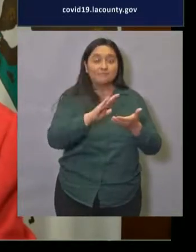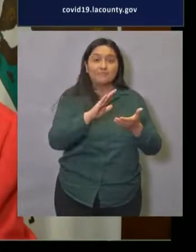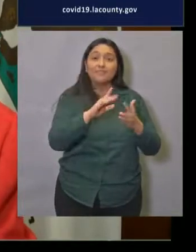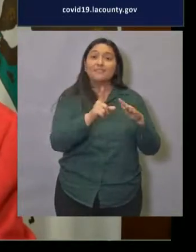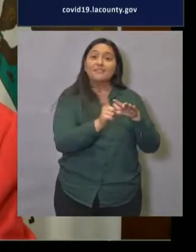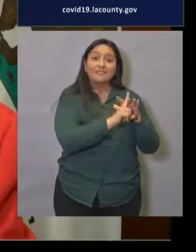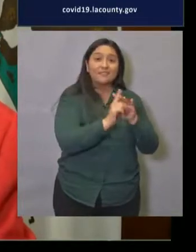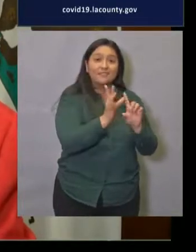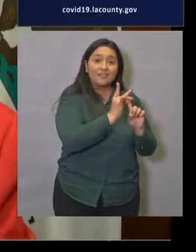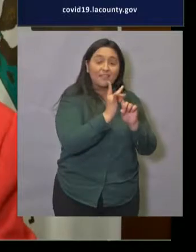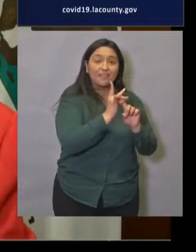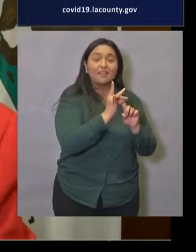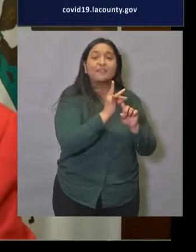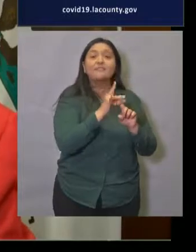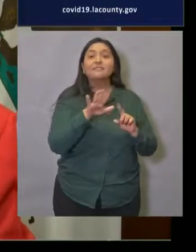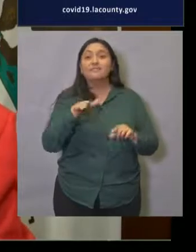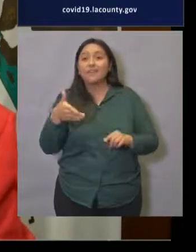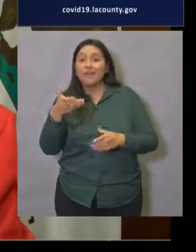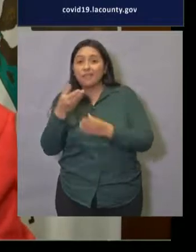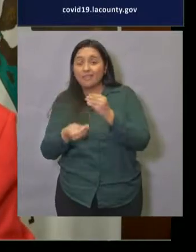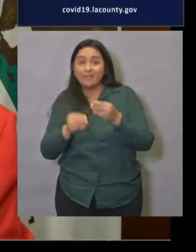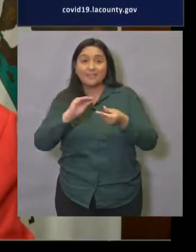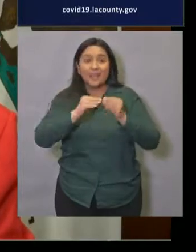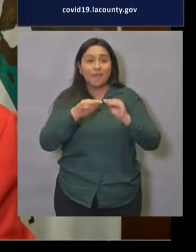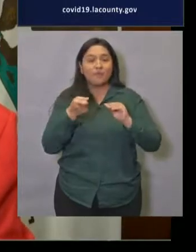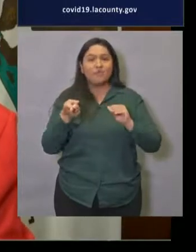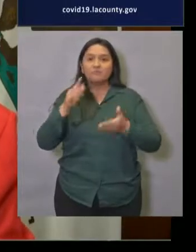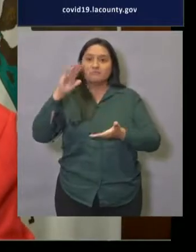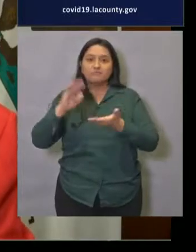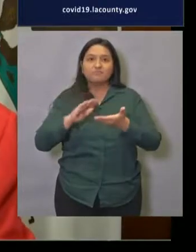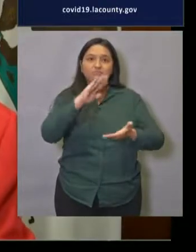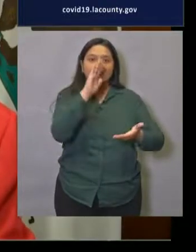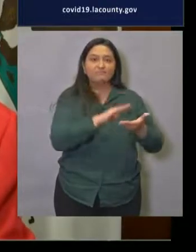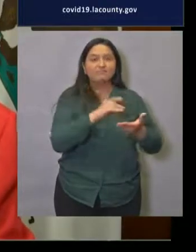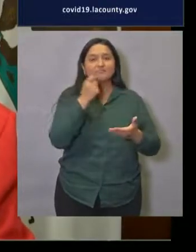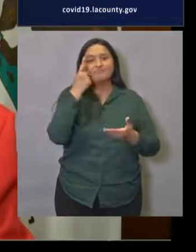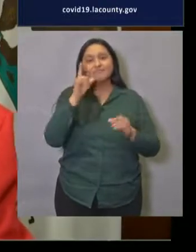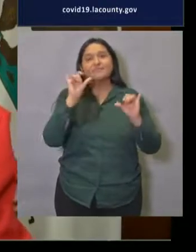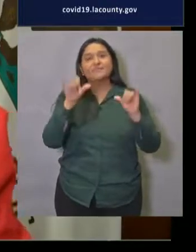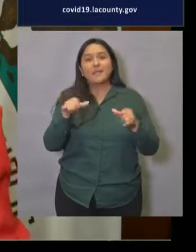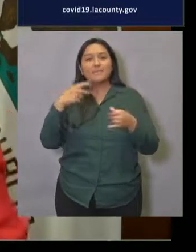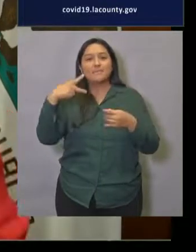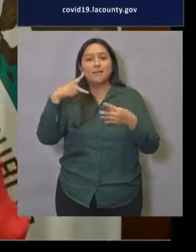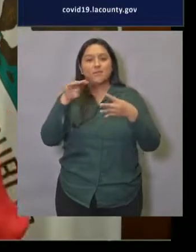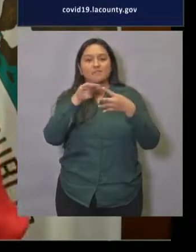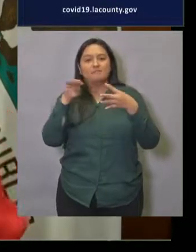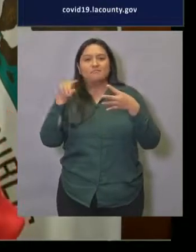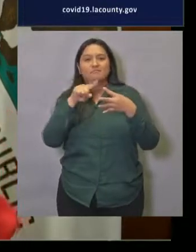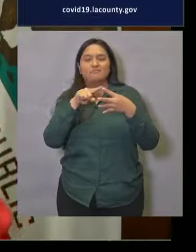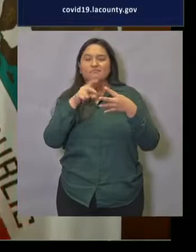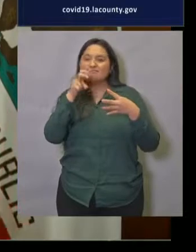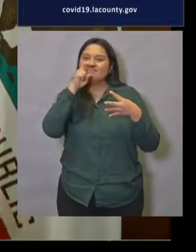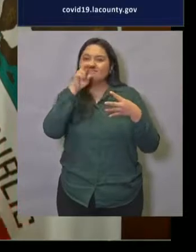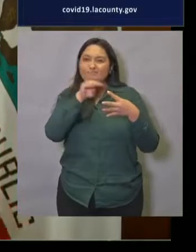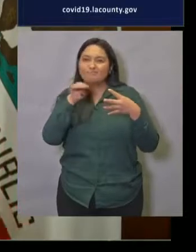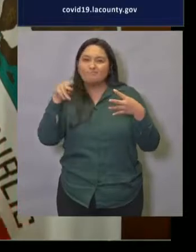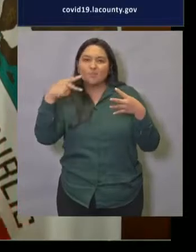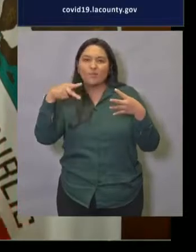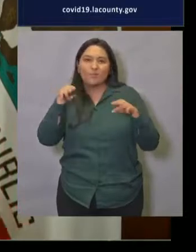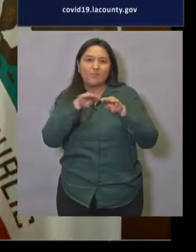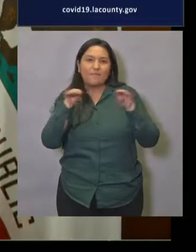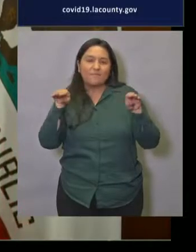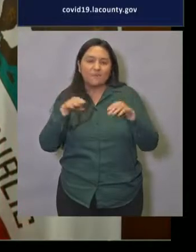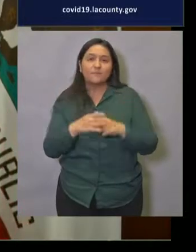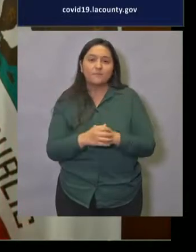han bajado, pero todavía estamos en el nivel morado, el más restrictivo del estado. Con